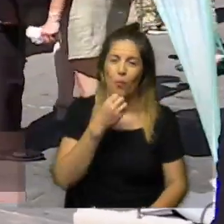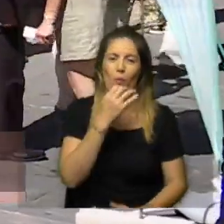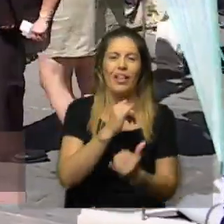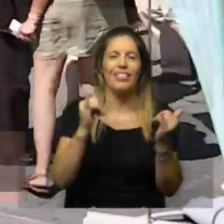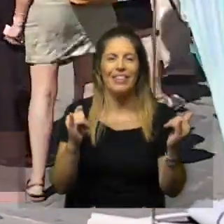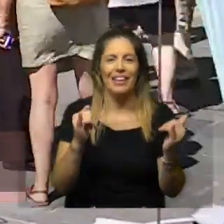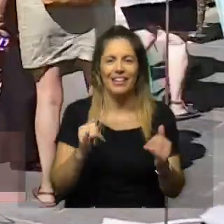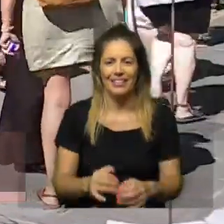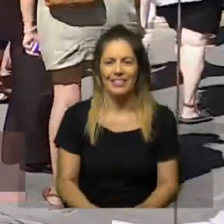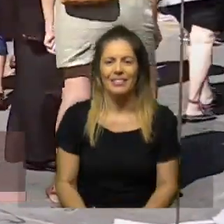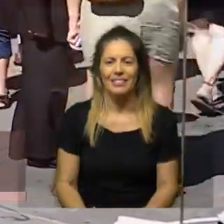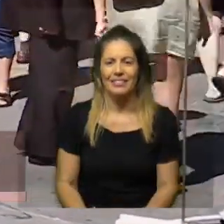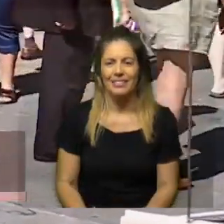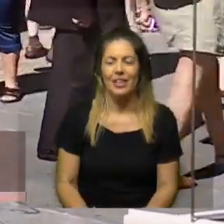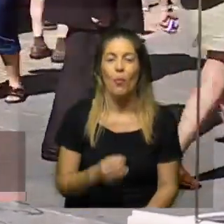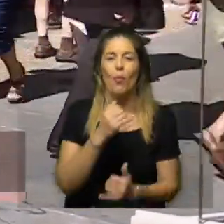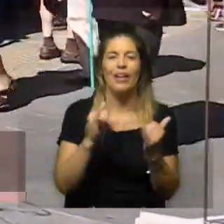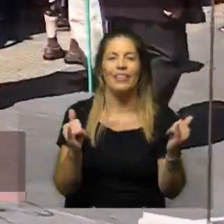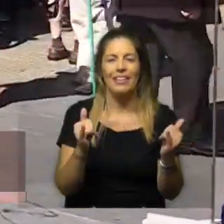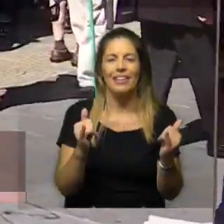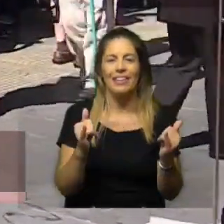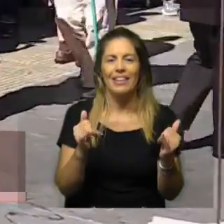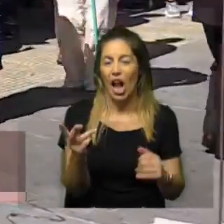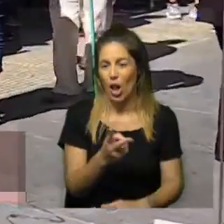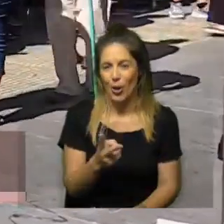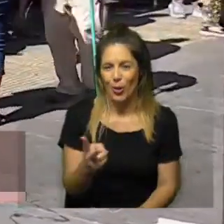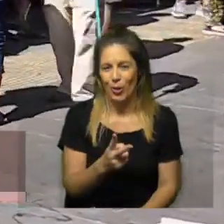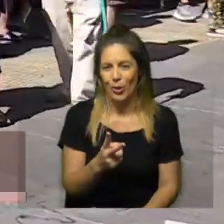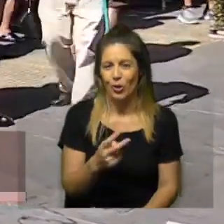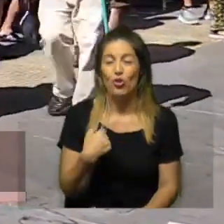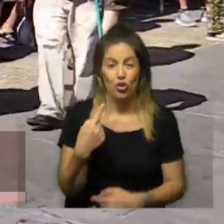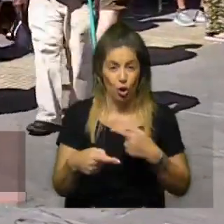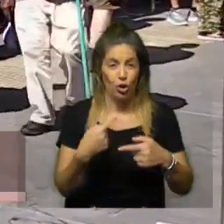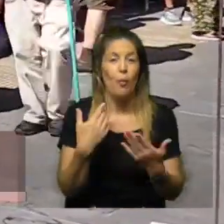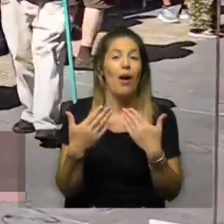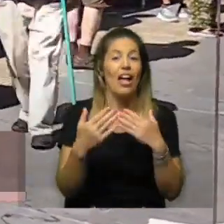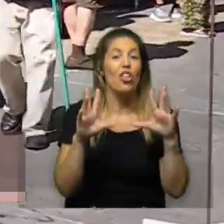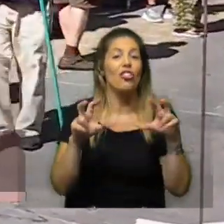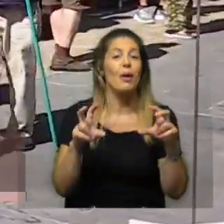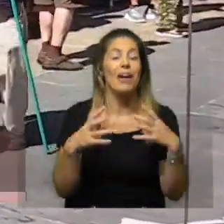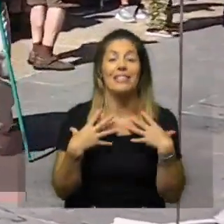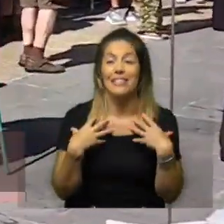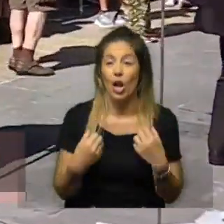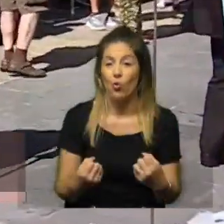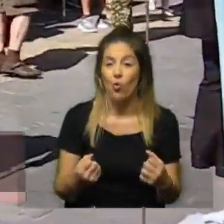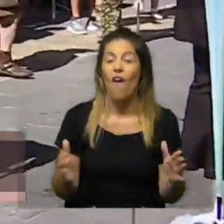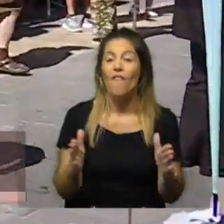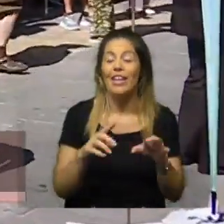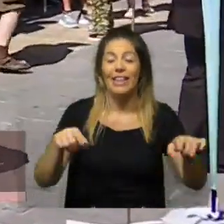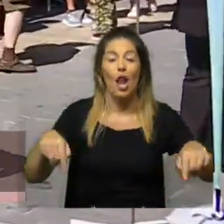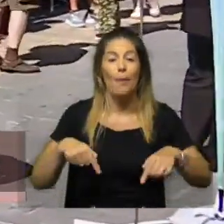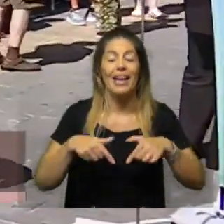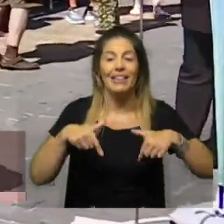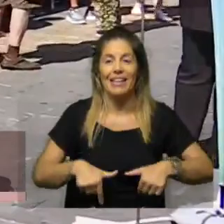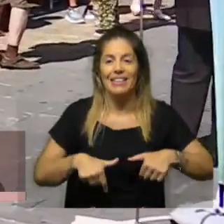Marí. Buen día, José María. Buen día, Pilar. Nosotros seguimos hablando de temas de salud porque aquí, frente a la explanada de la Intendencia